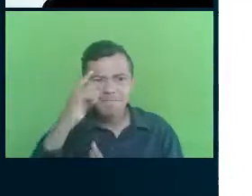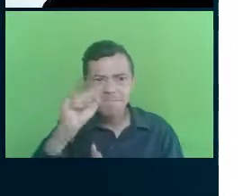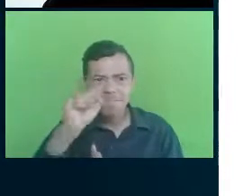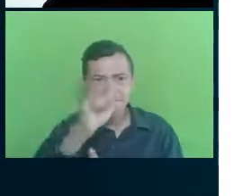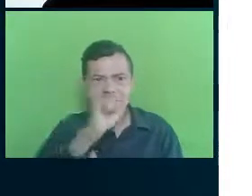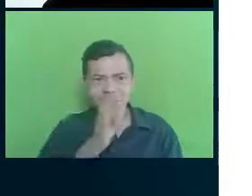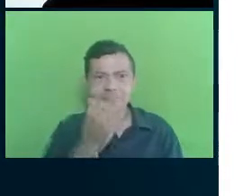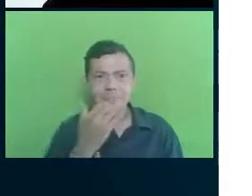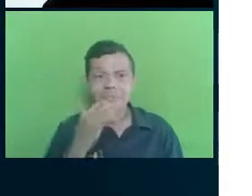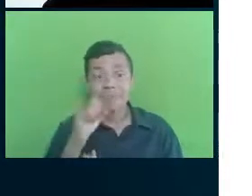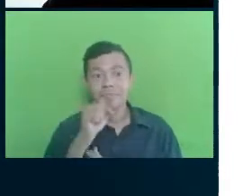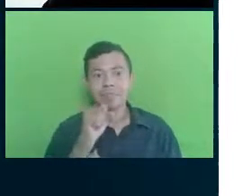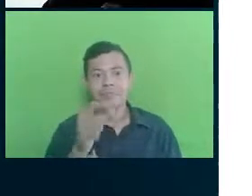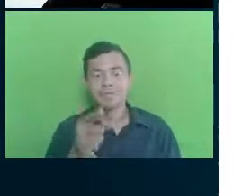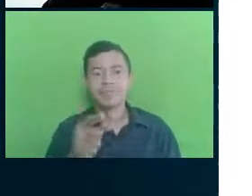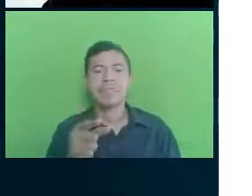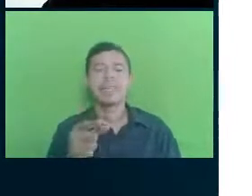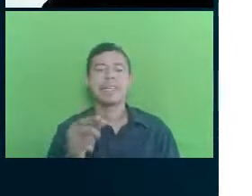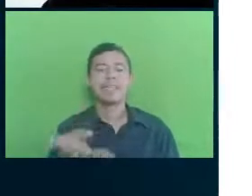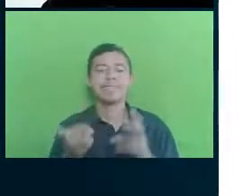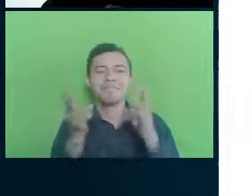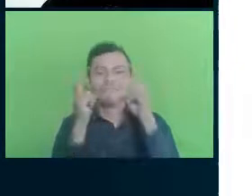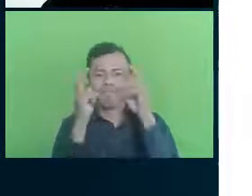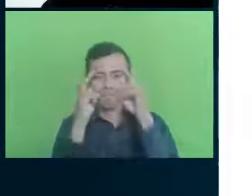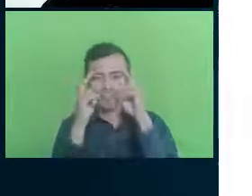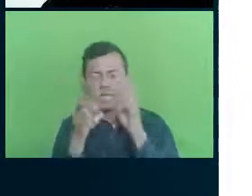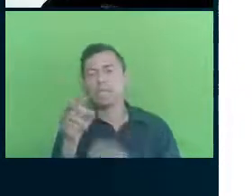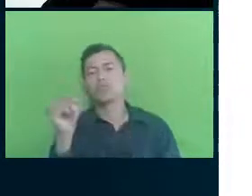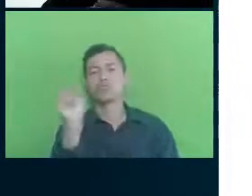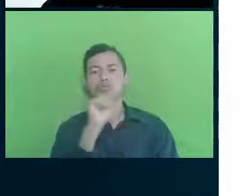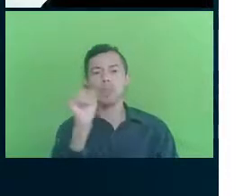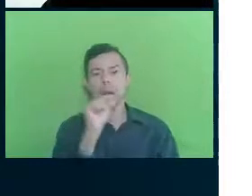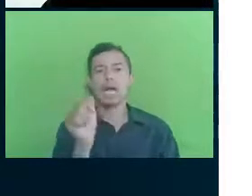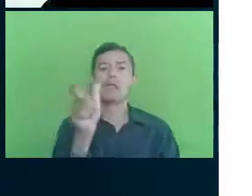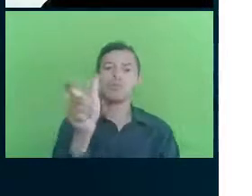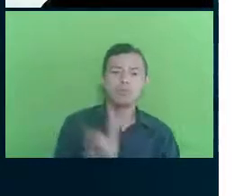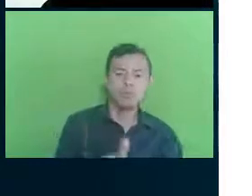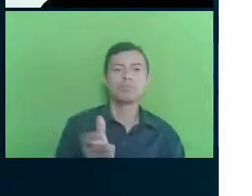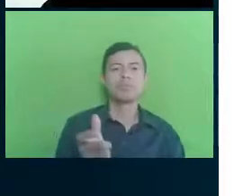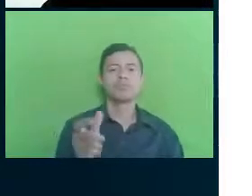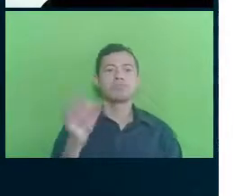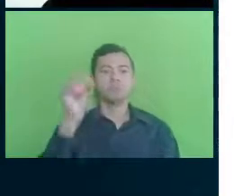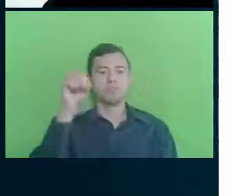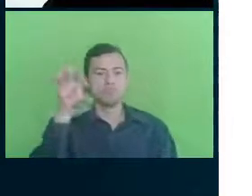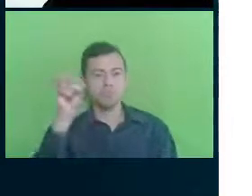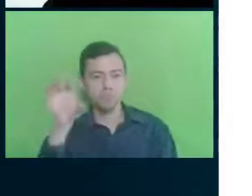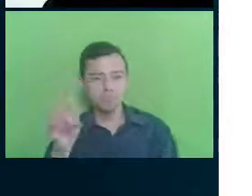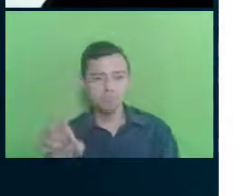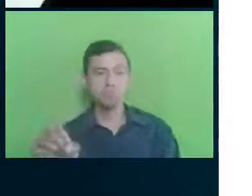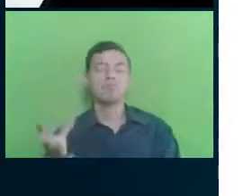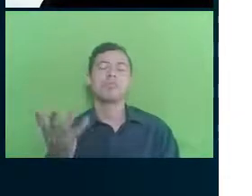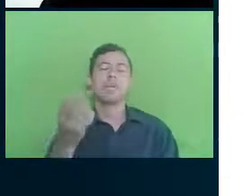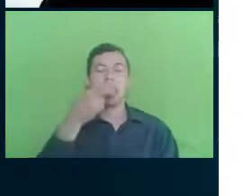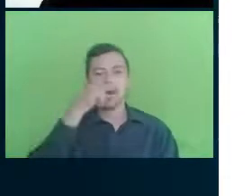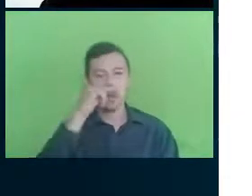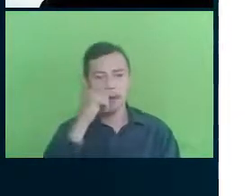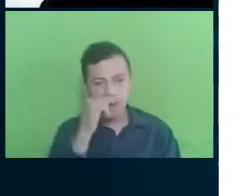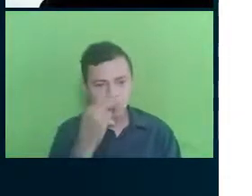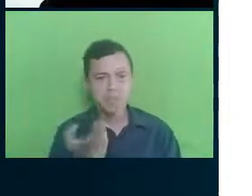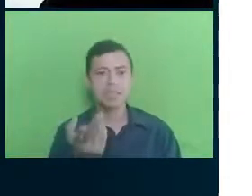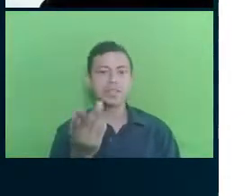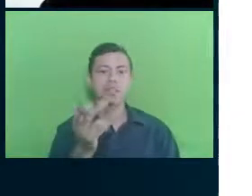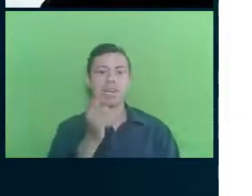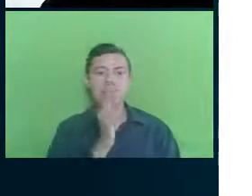humano hace un ejercicio cognitivo y es identificar, es un vehículo, es una persona, es un semáforo, es un balón, es un niño, es una